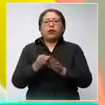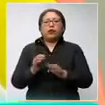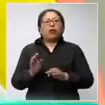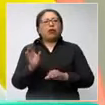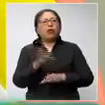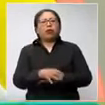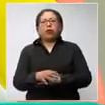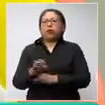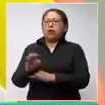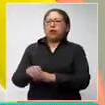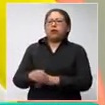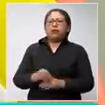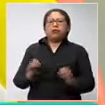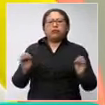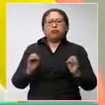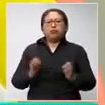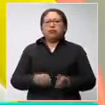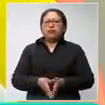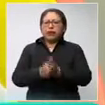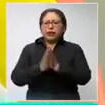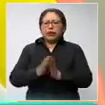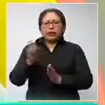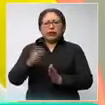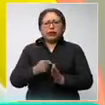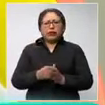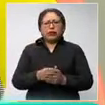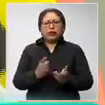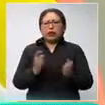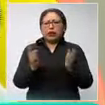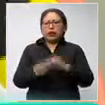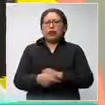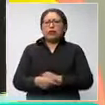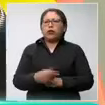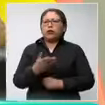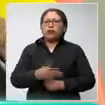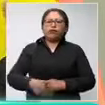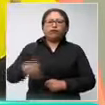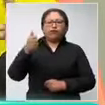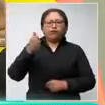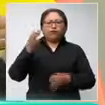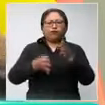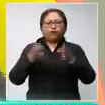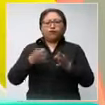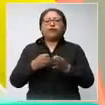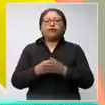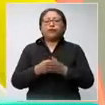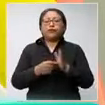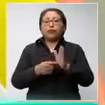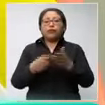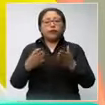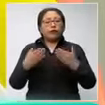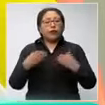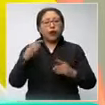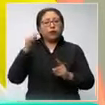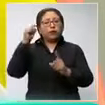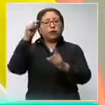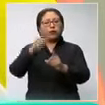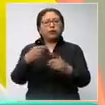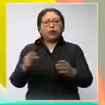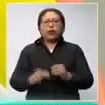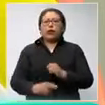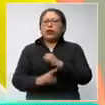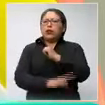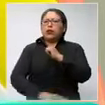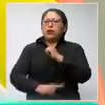obligar a renuncias o por pedir que existan cambios en el máximo nivel de la justicia. Les he planteado un desafío que es nacional, es